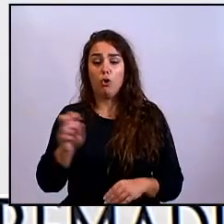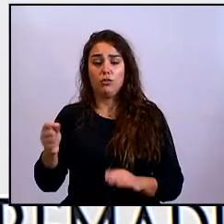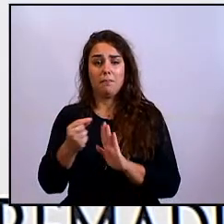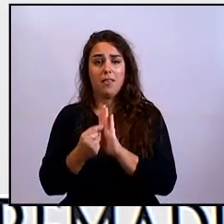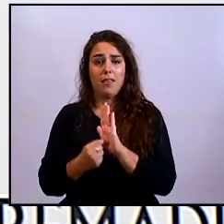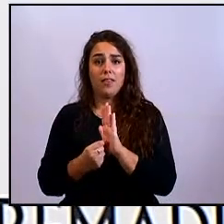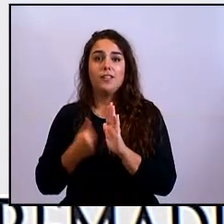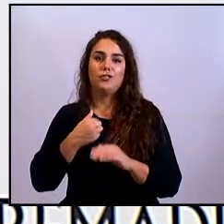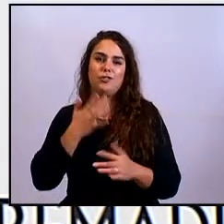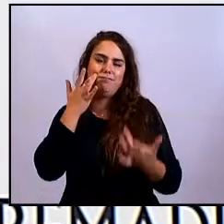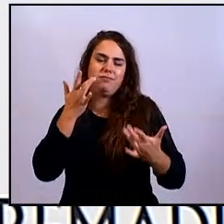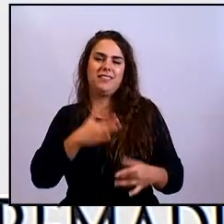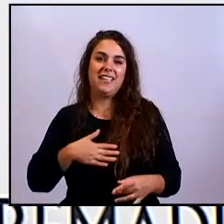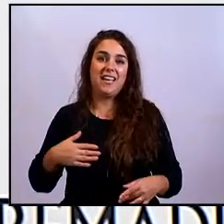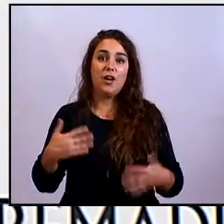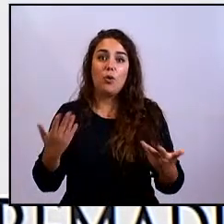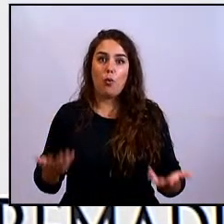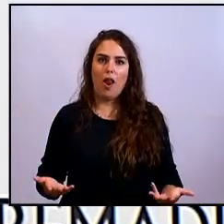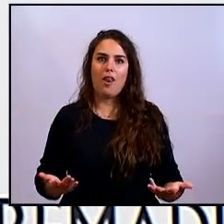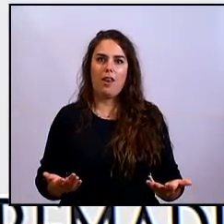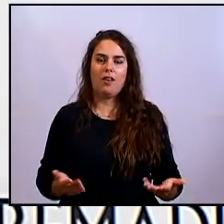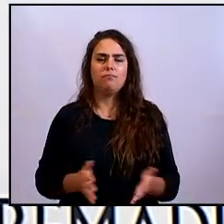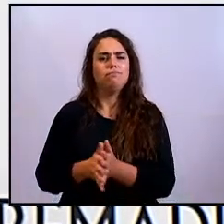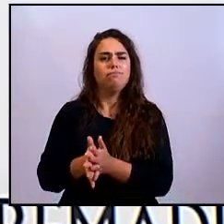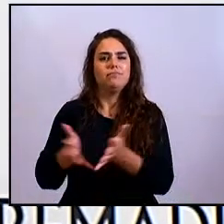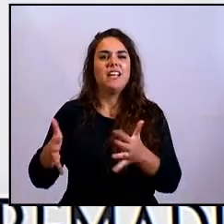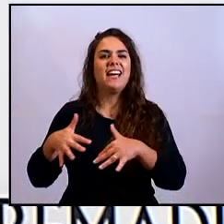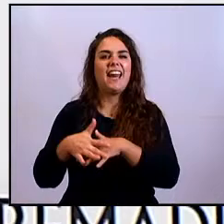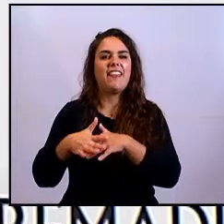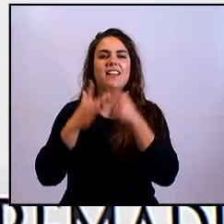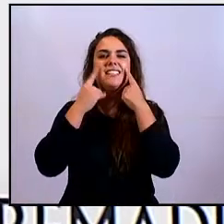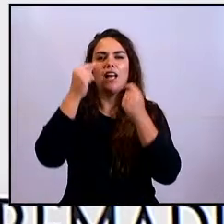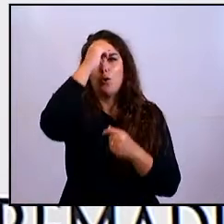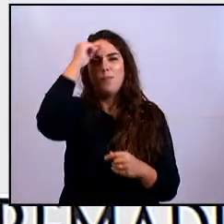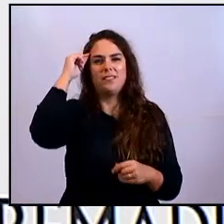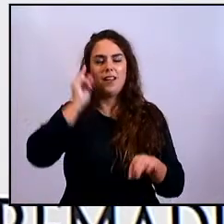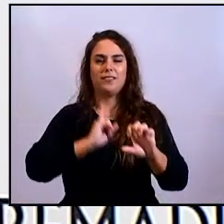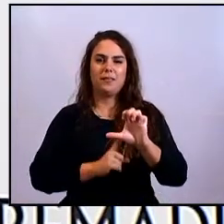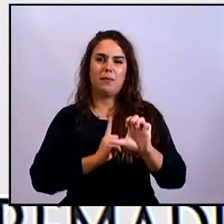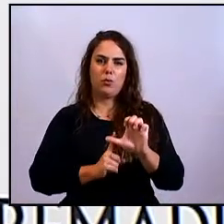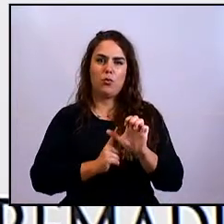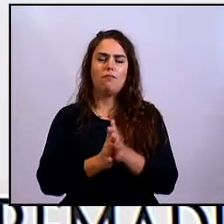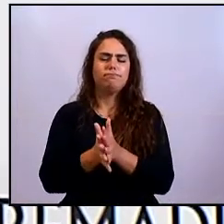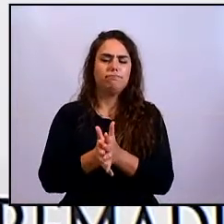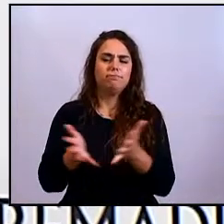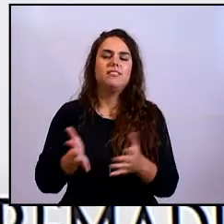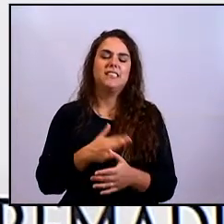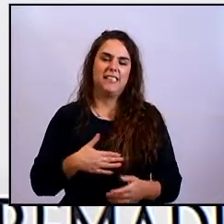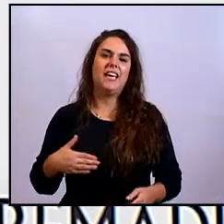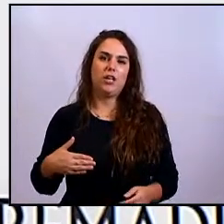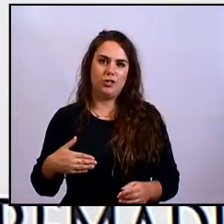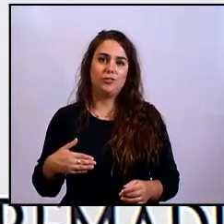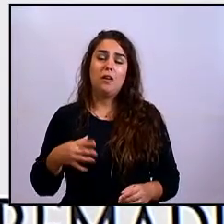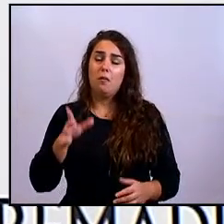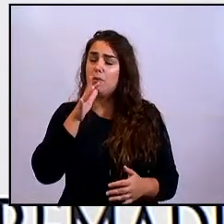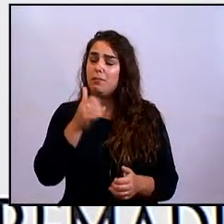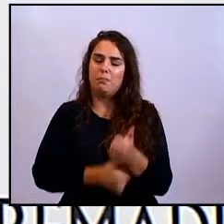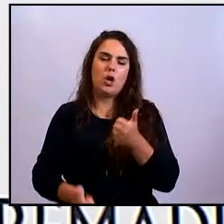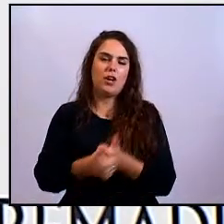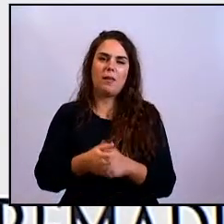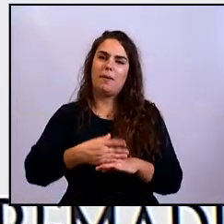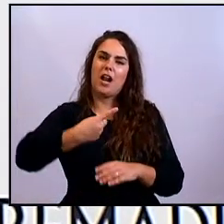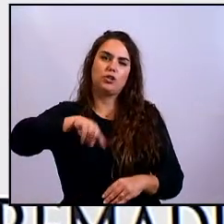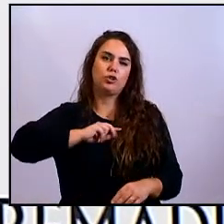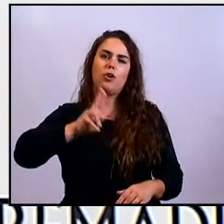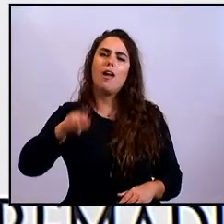que querría destacar es la potenciación de la red de salud mental en Extremadura, que, como saben, sigue siendo una prioridad para